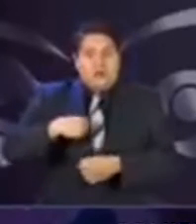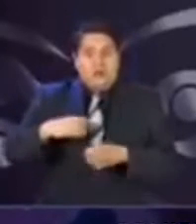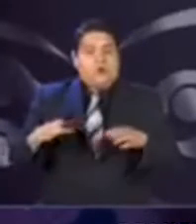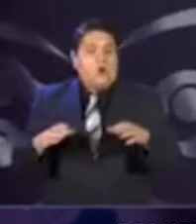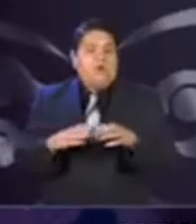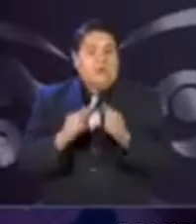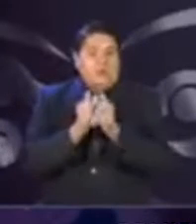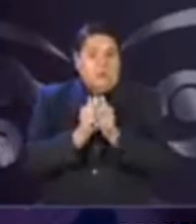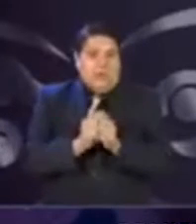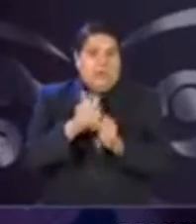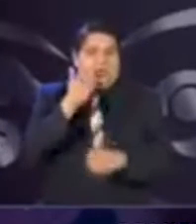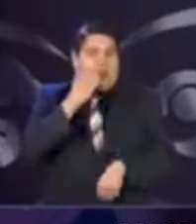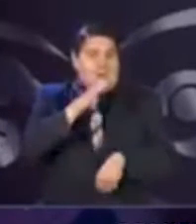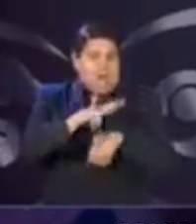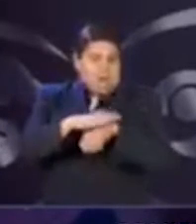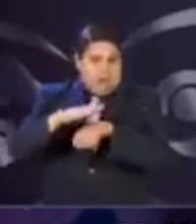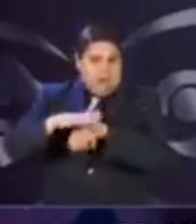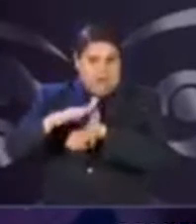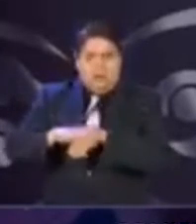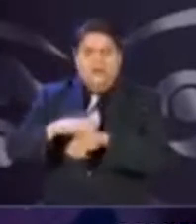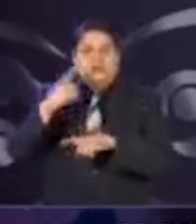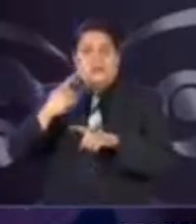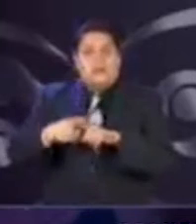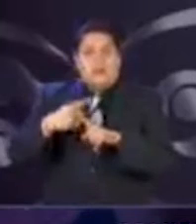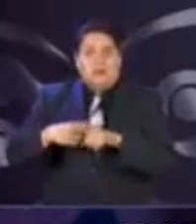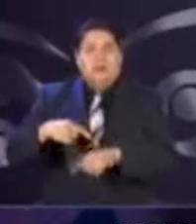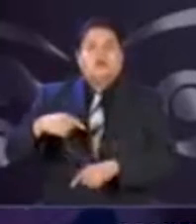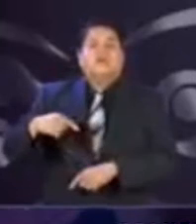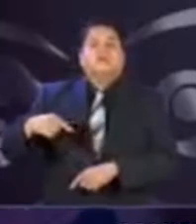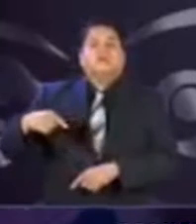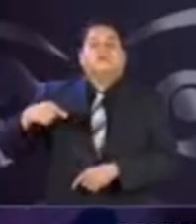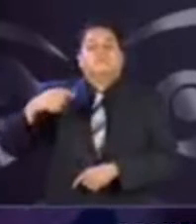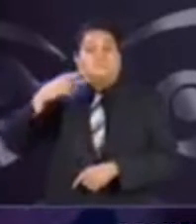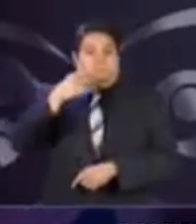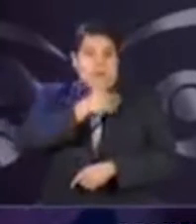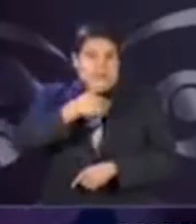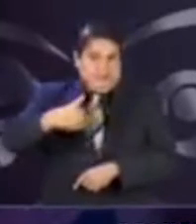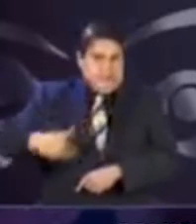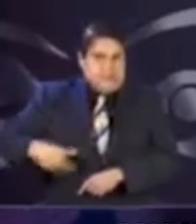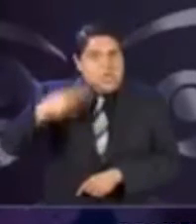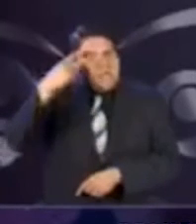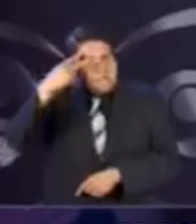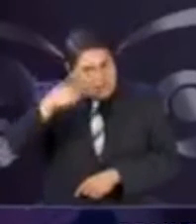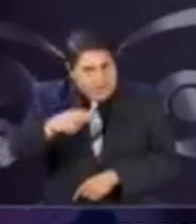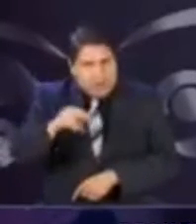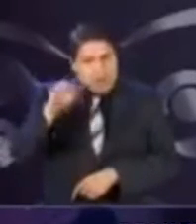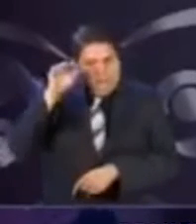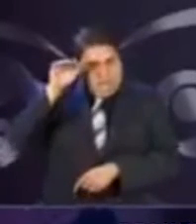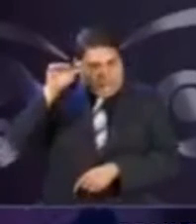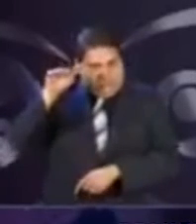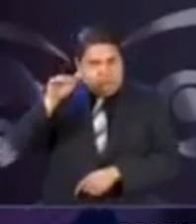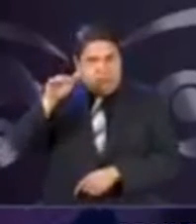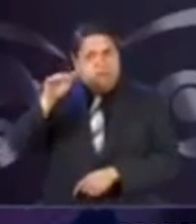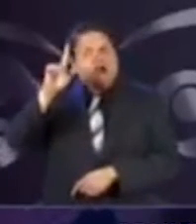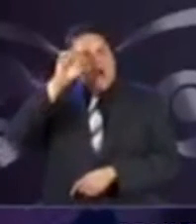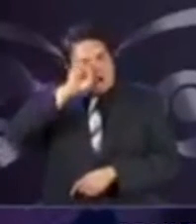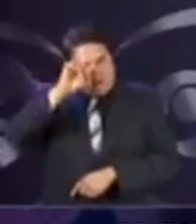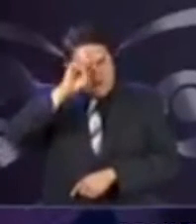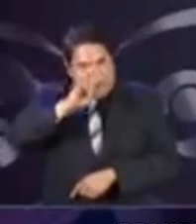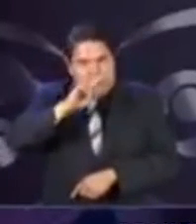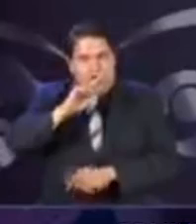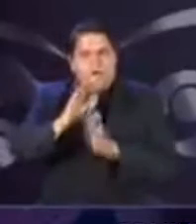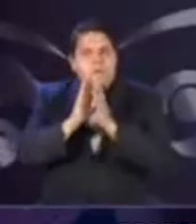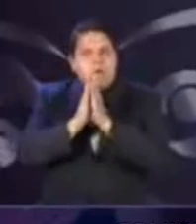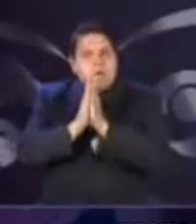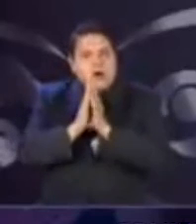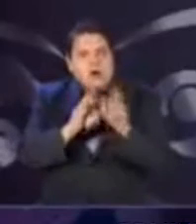permanente, quiero exhortar al ciudadano presidente de la República a que instruya al Instituto